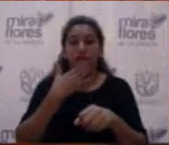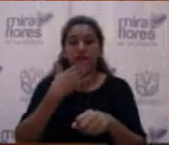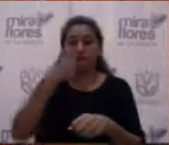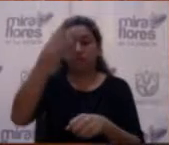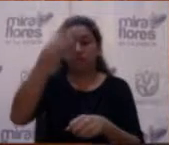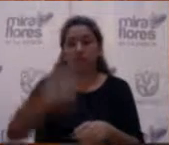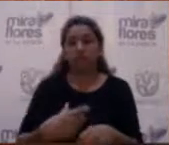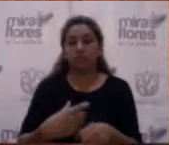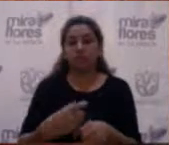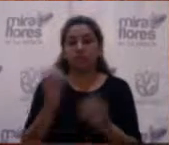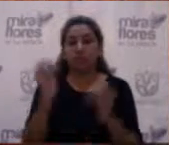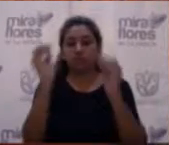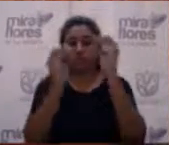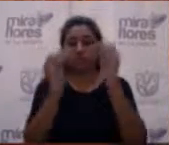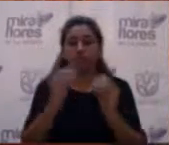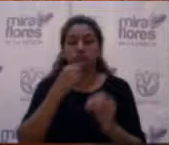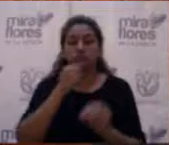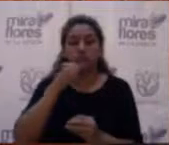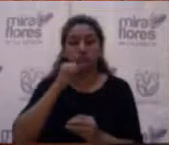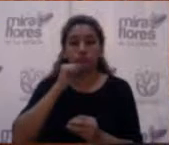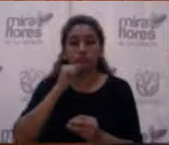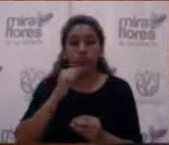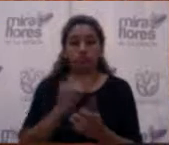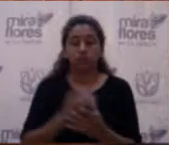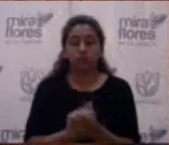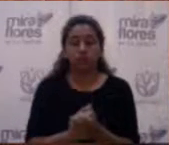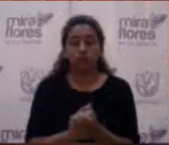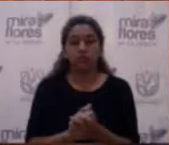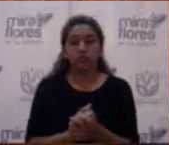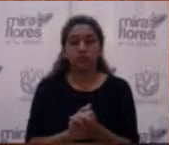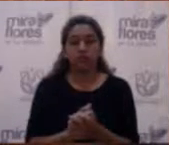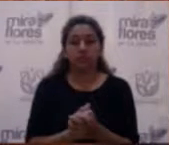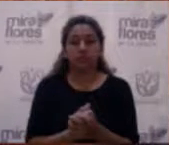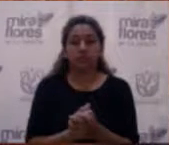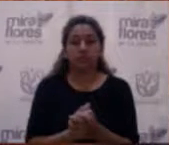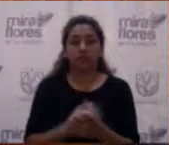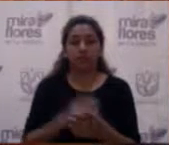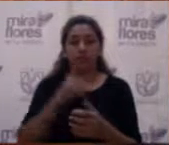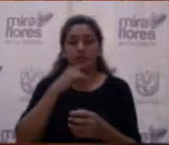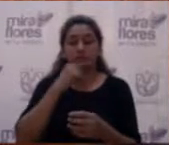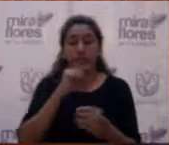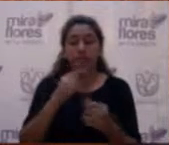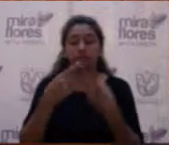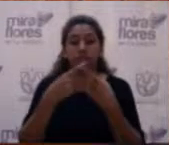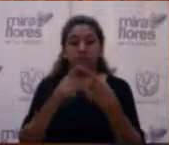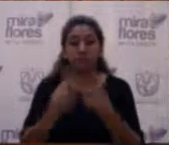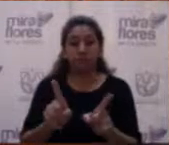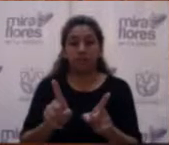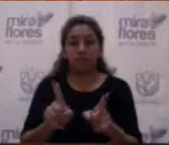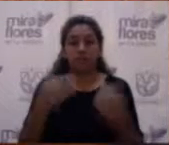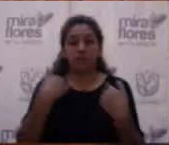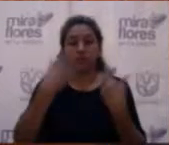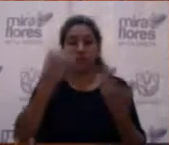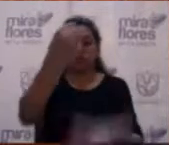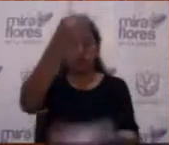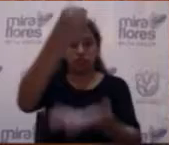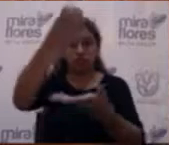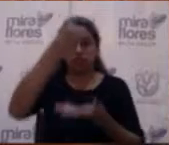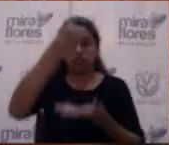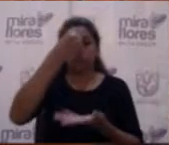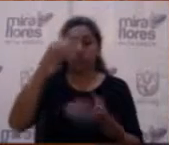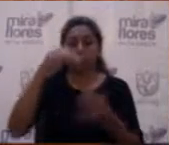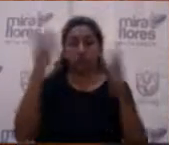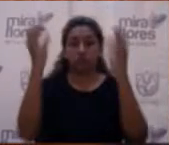Mutal, una extinta artista plástica, pero tenemos la donación de esta